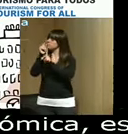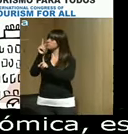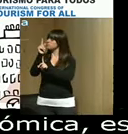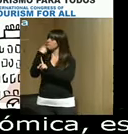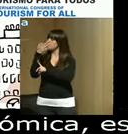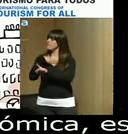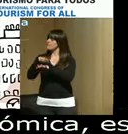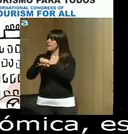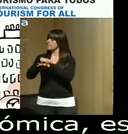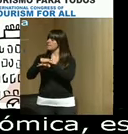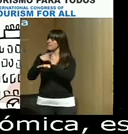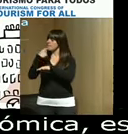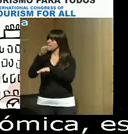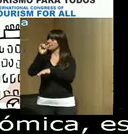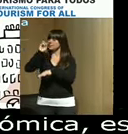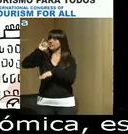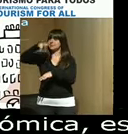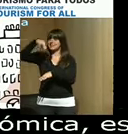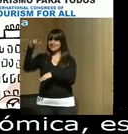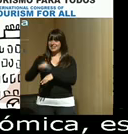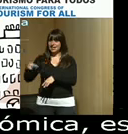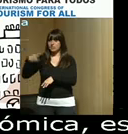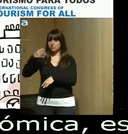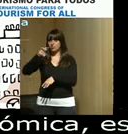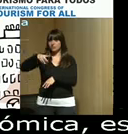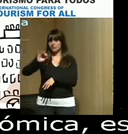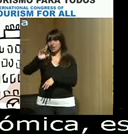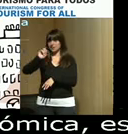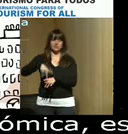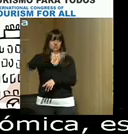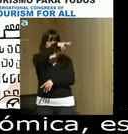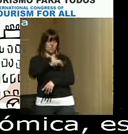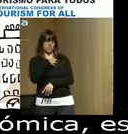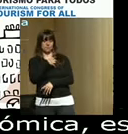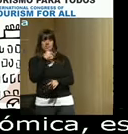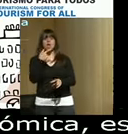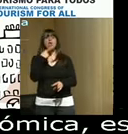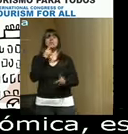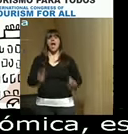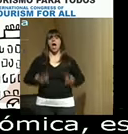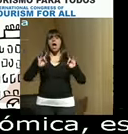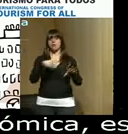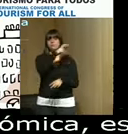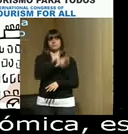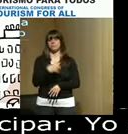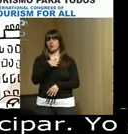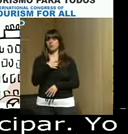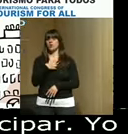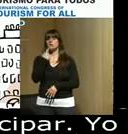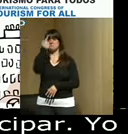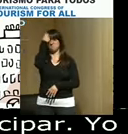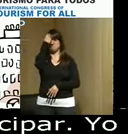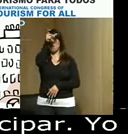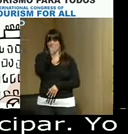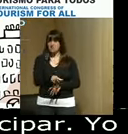decía mi amigo Simon Darcy, que no ha podido venir a la conferencia, ¿no? El profesor australiano que no ha podido venir, ha sido una pena. Yo creo que era una persona